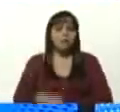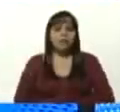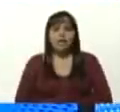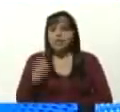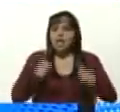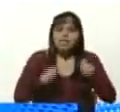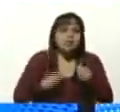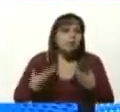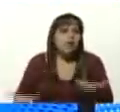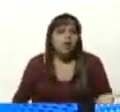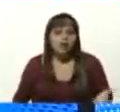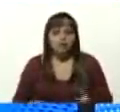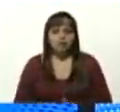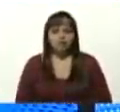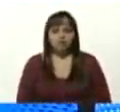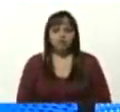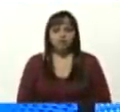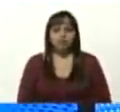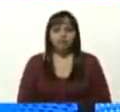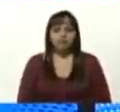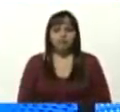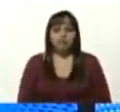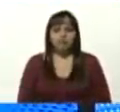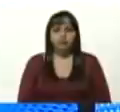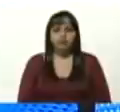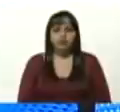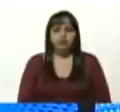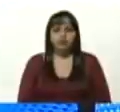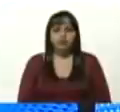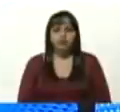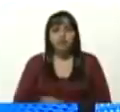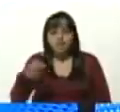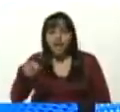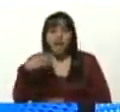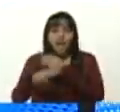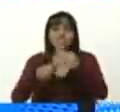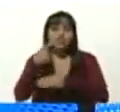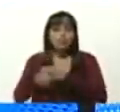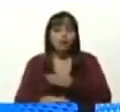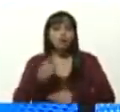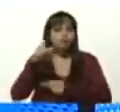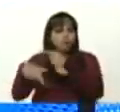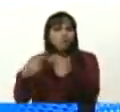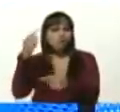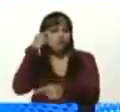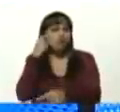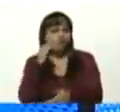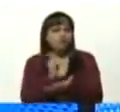desesperado. Y él está preparando planes, como ustedes van a ver en los próximos días,